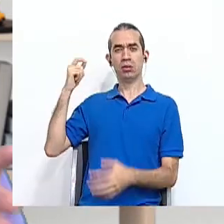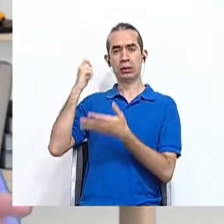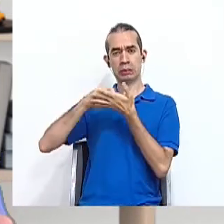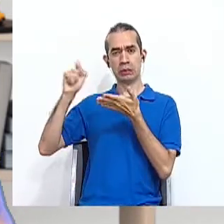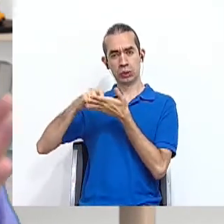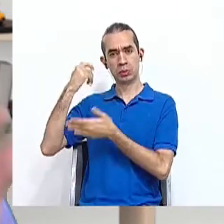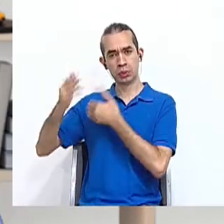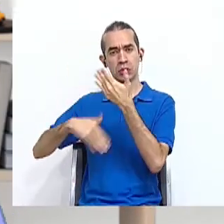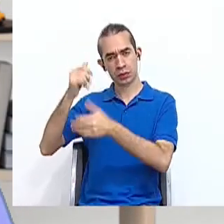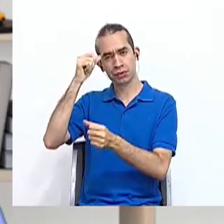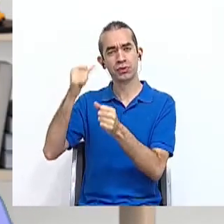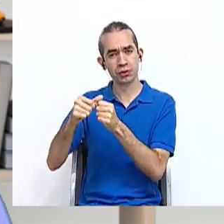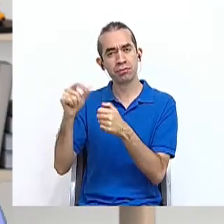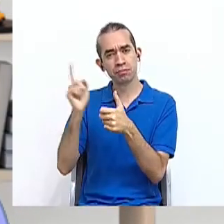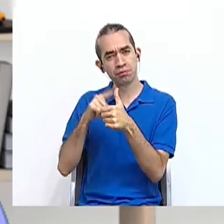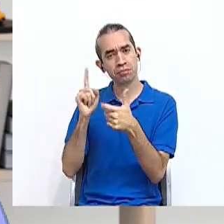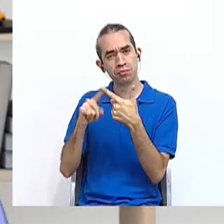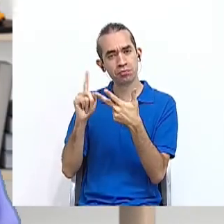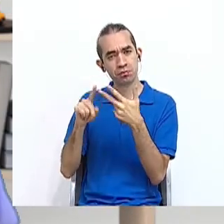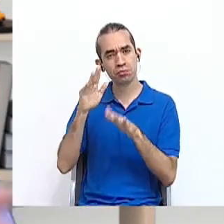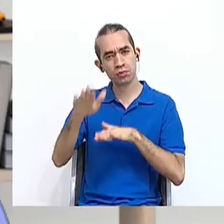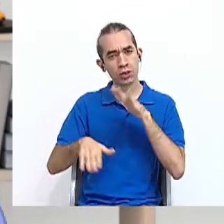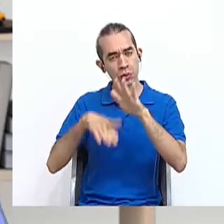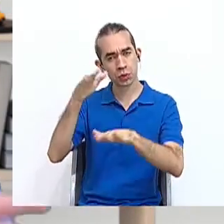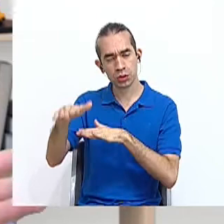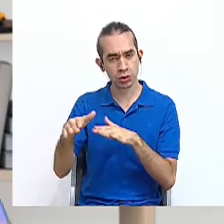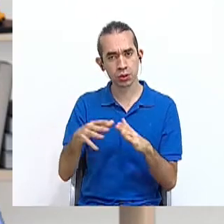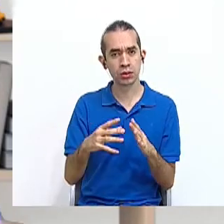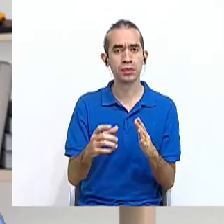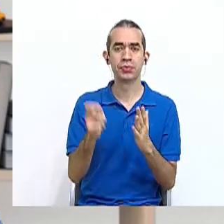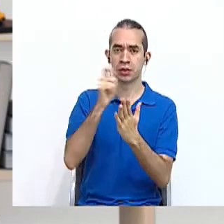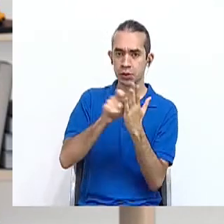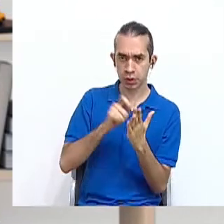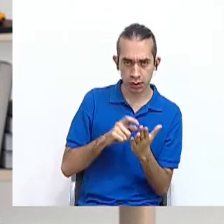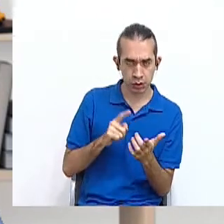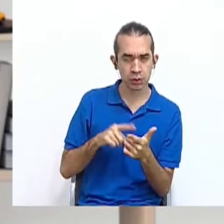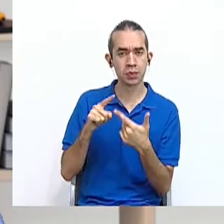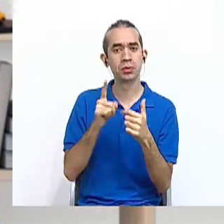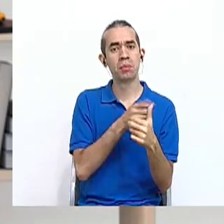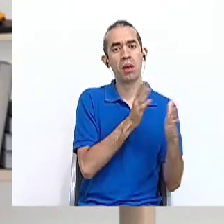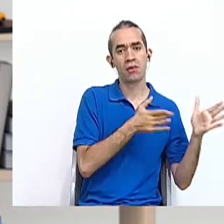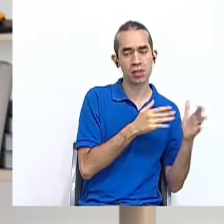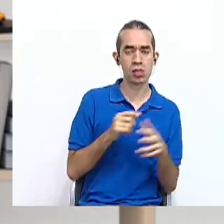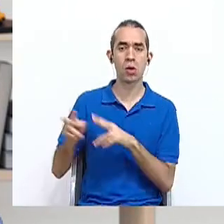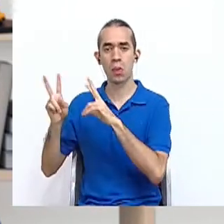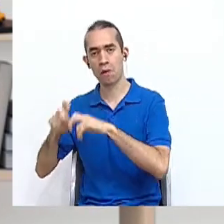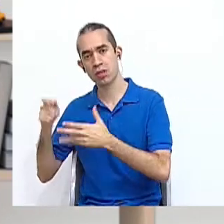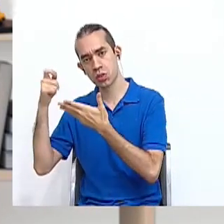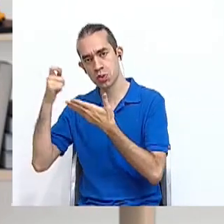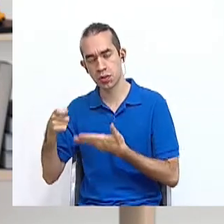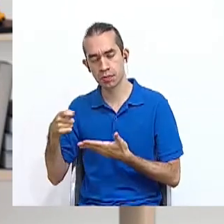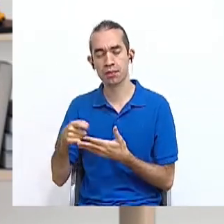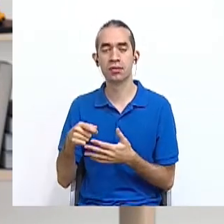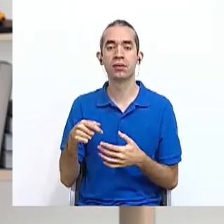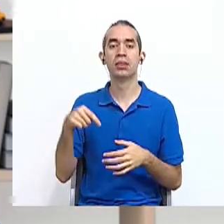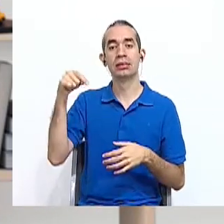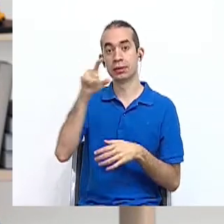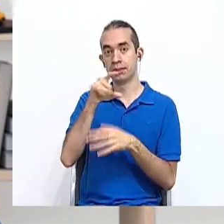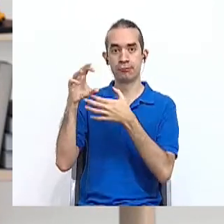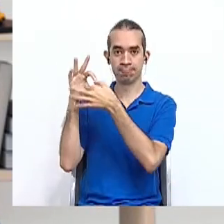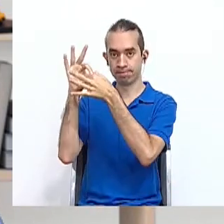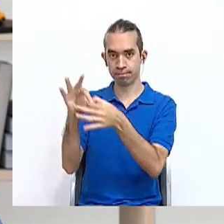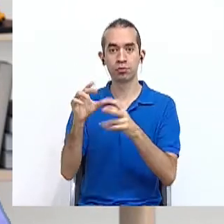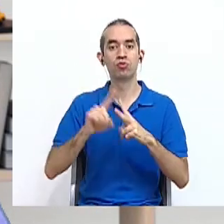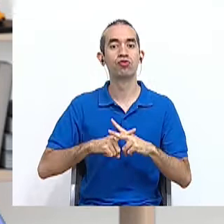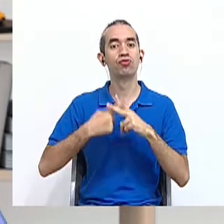escritura, ¿se acuerdan? Los 3 procesos de escritura: textualización, planificación y revisión. Bueno, esta semana vamos a retomar ese tema y vamos a empezar